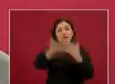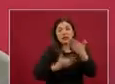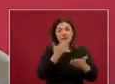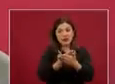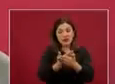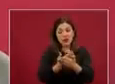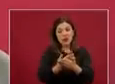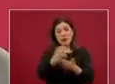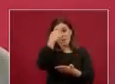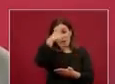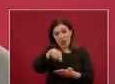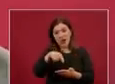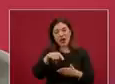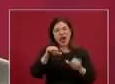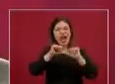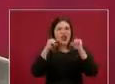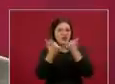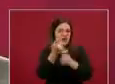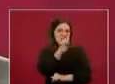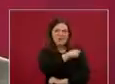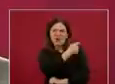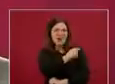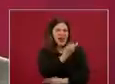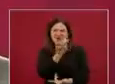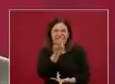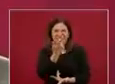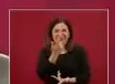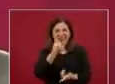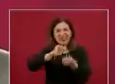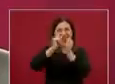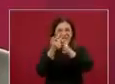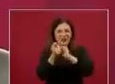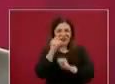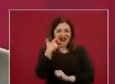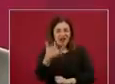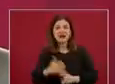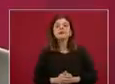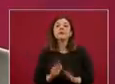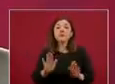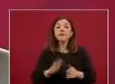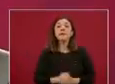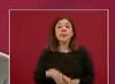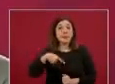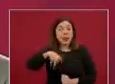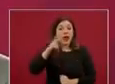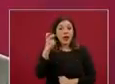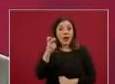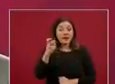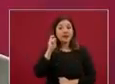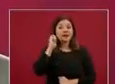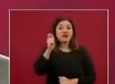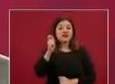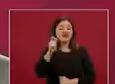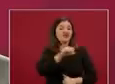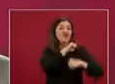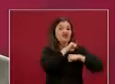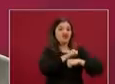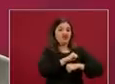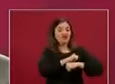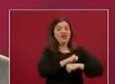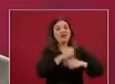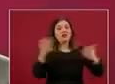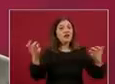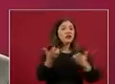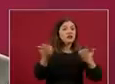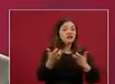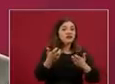global de la Alianza por Vacunas, es una traducción un poco rara, Gavi, pero que es la entidad que